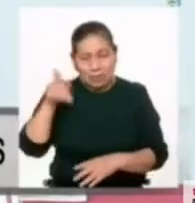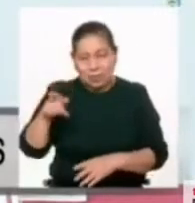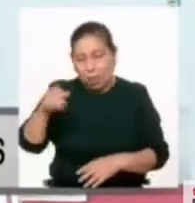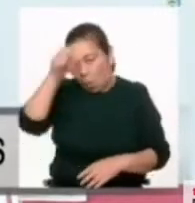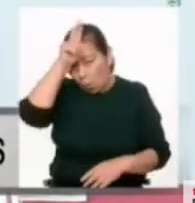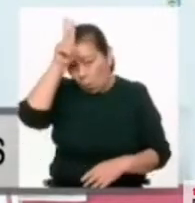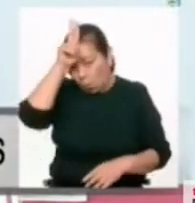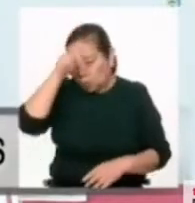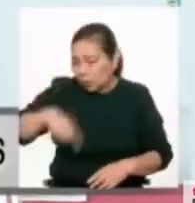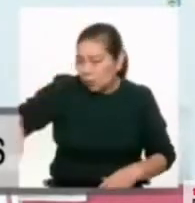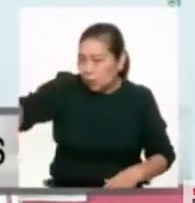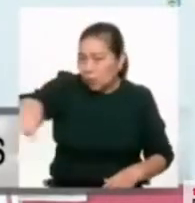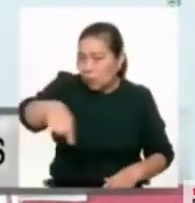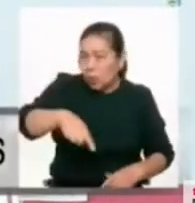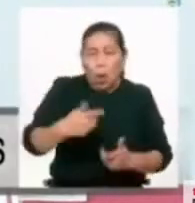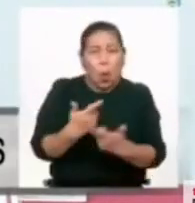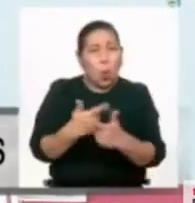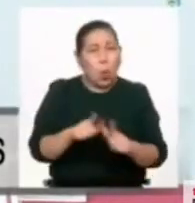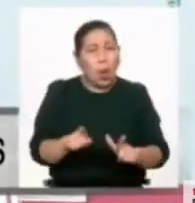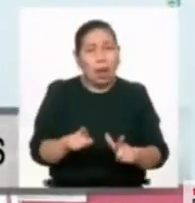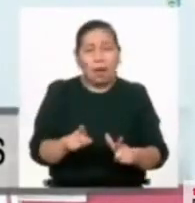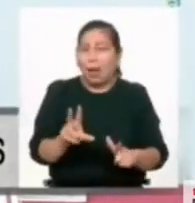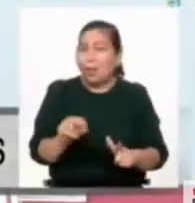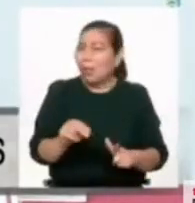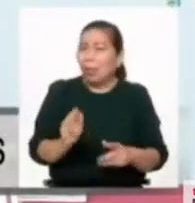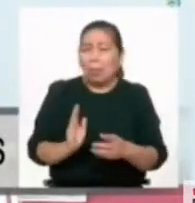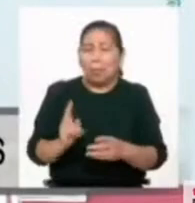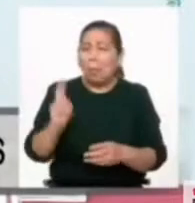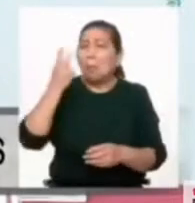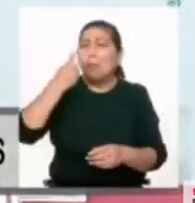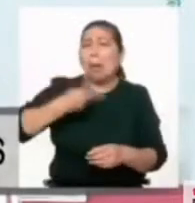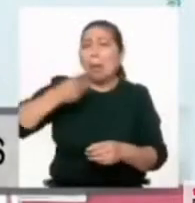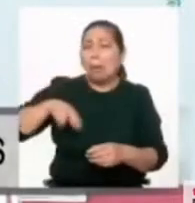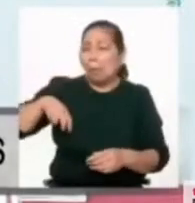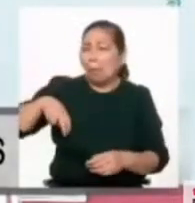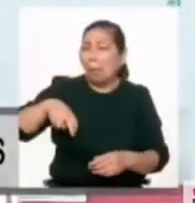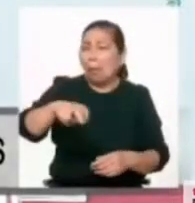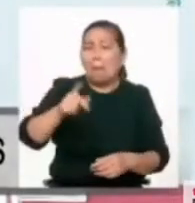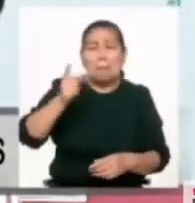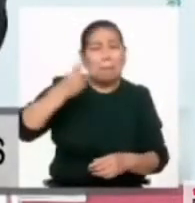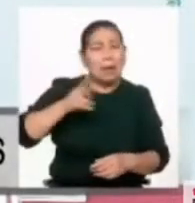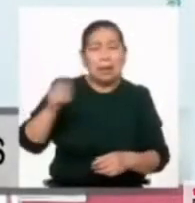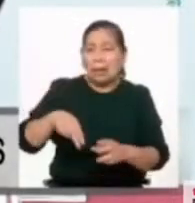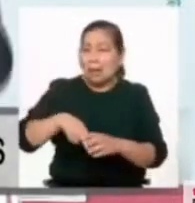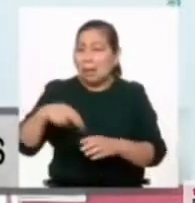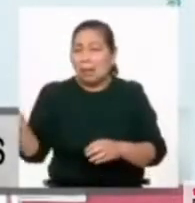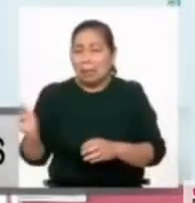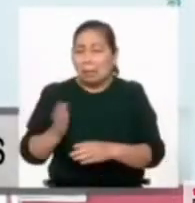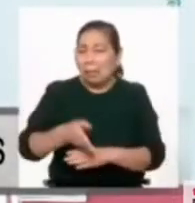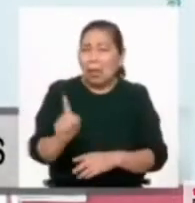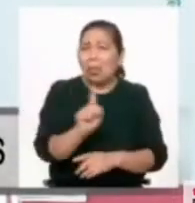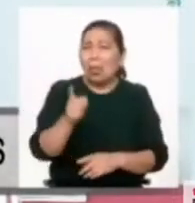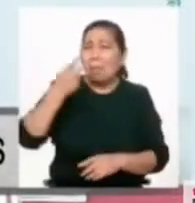el Cusco, que había una huelga que no dejaba pasar a las personas, ni salir ni